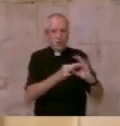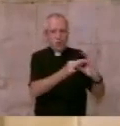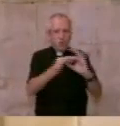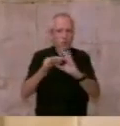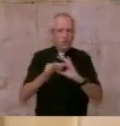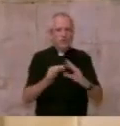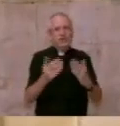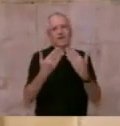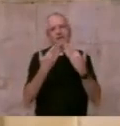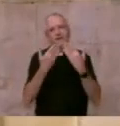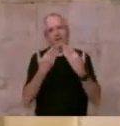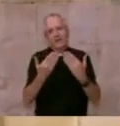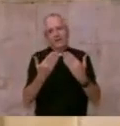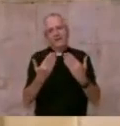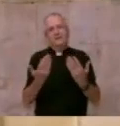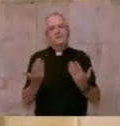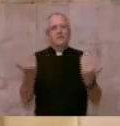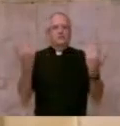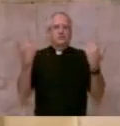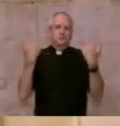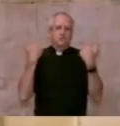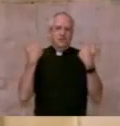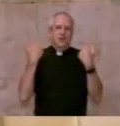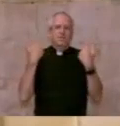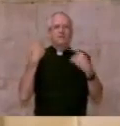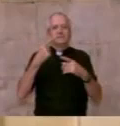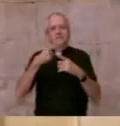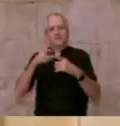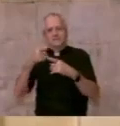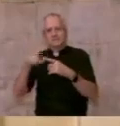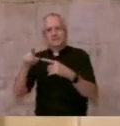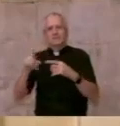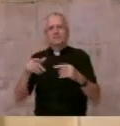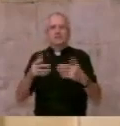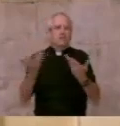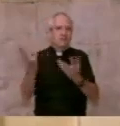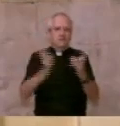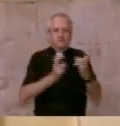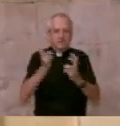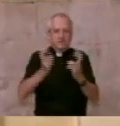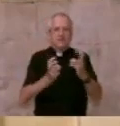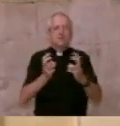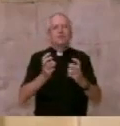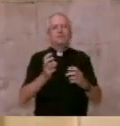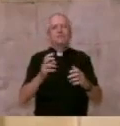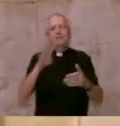hacemos realidad el camino del Señor. De la Comissió d'Apostolat Seglar de